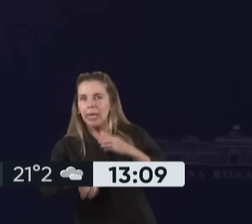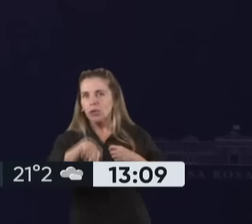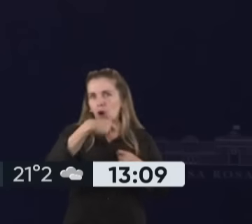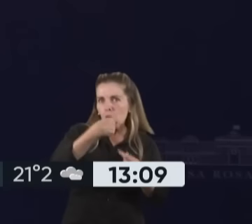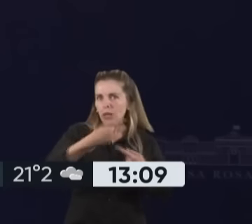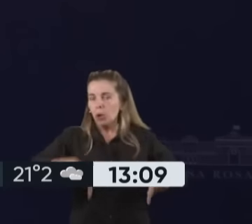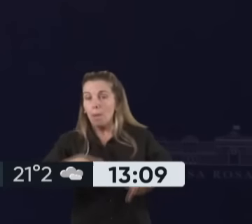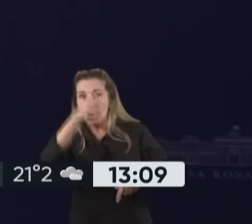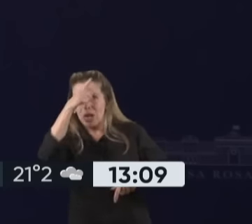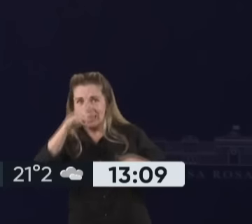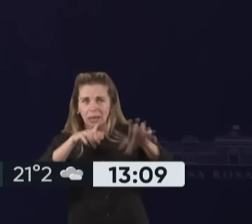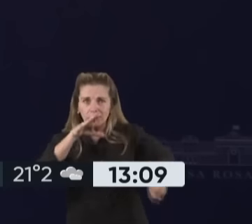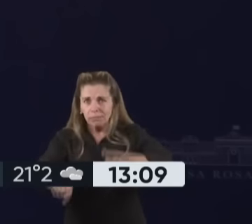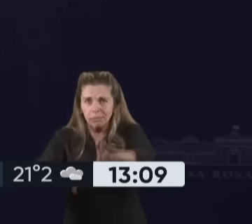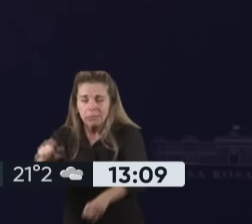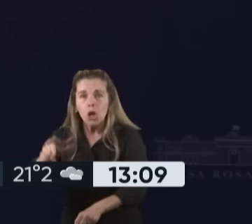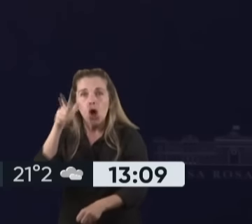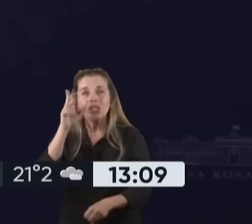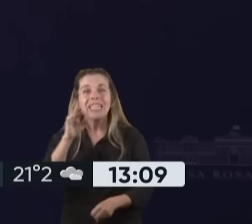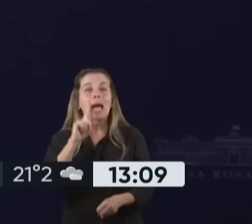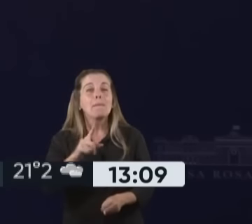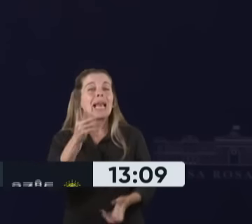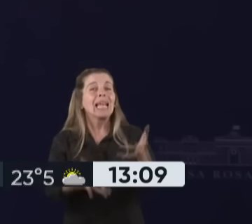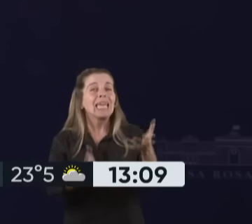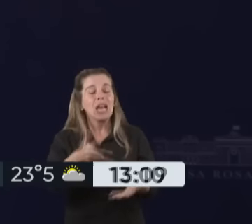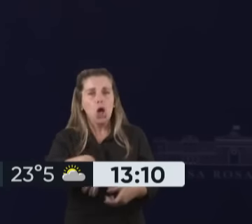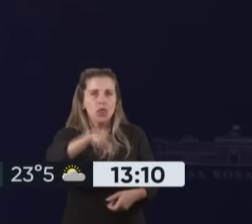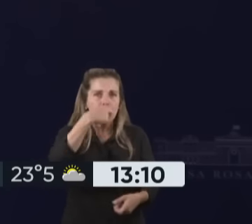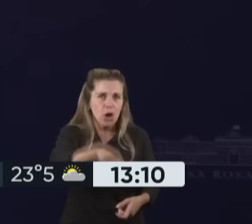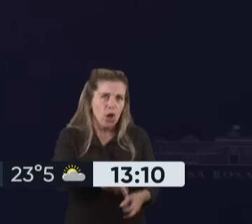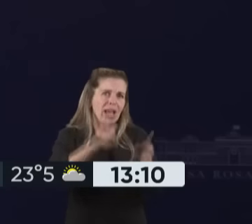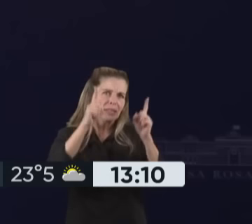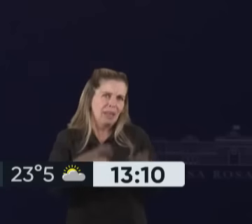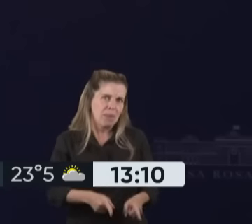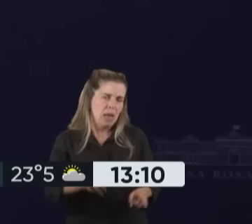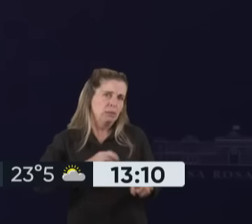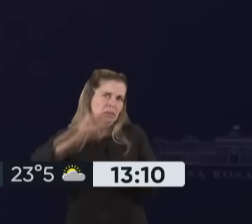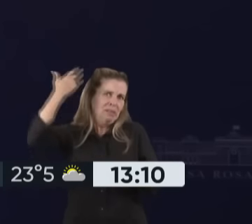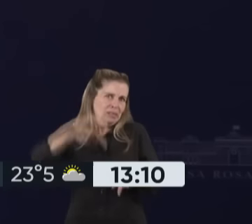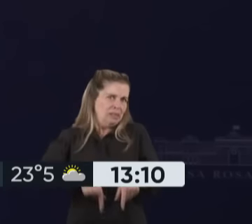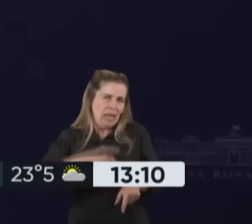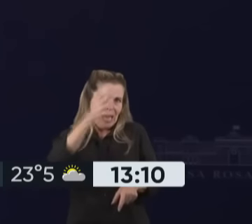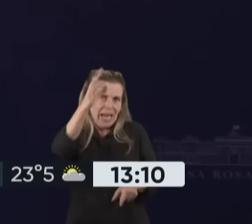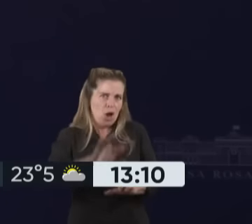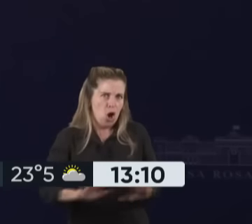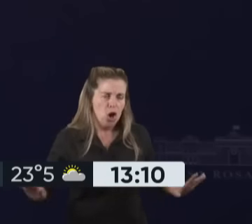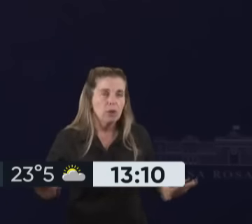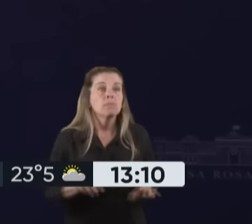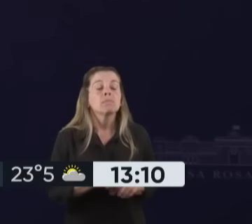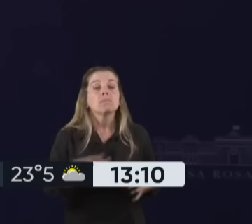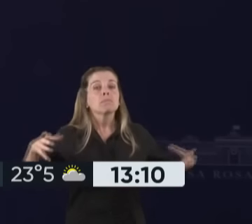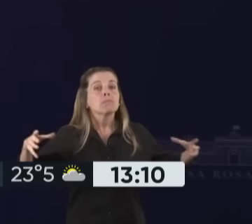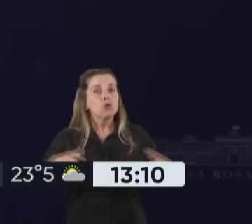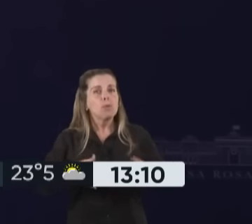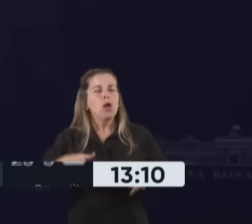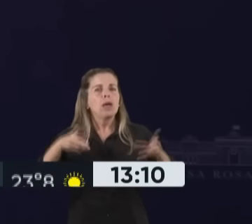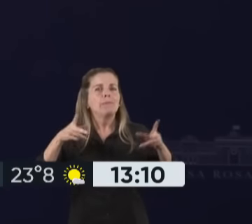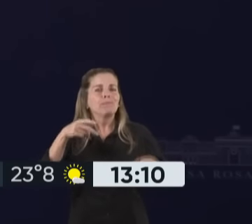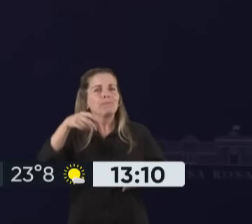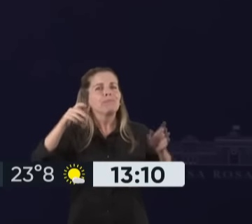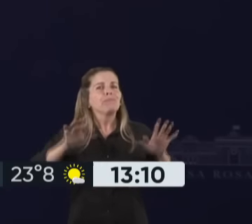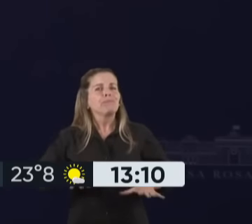incautado 80.000 kilos de droga, récord en la historia de nuestro país. Los piqueteros bajaron a 0 frente a